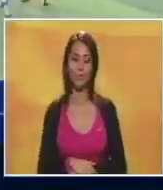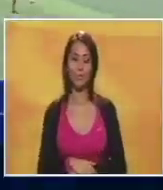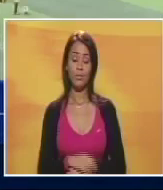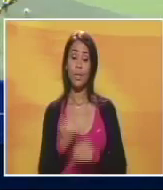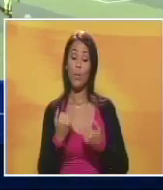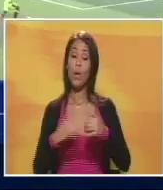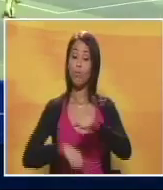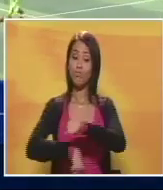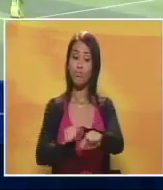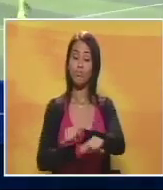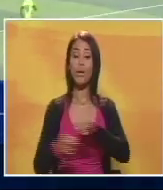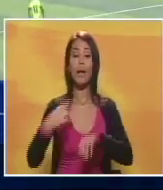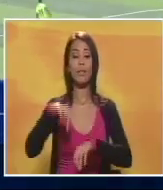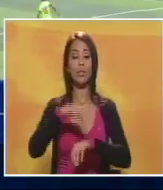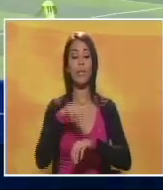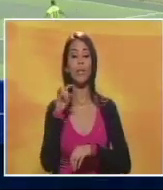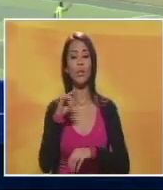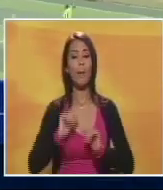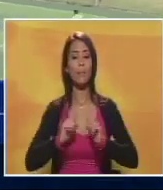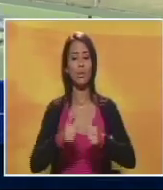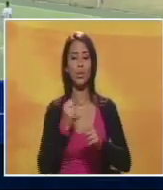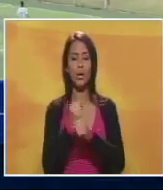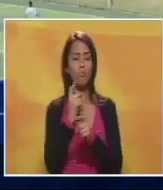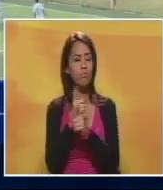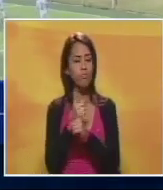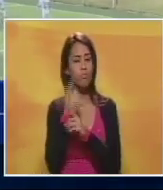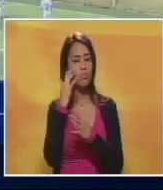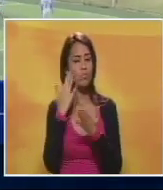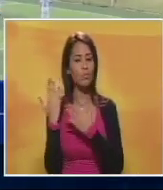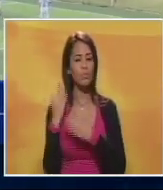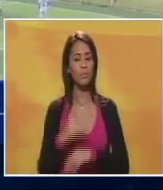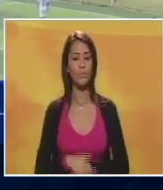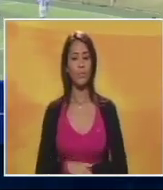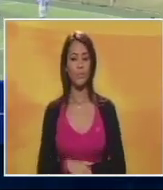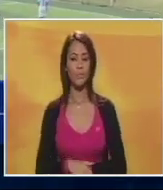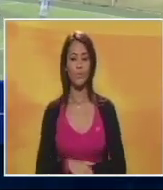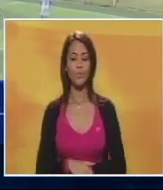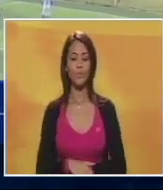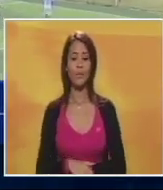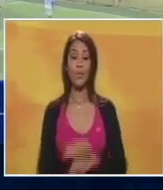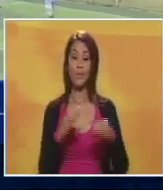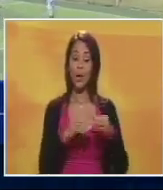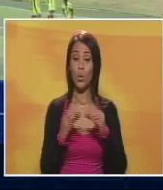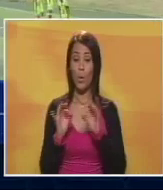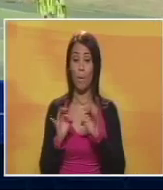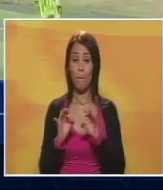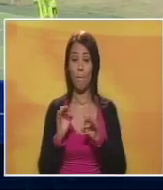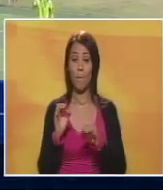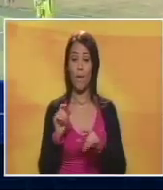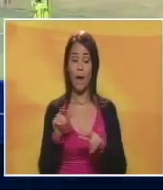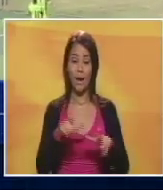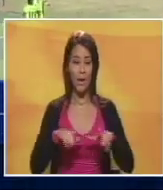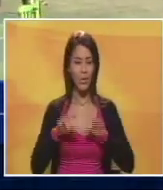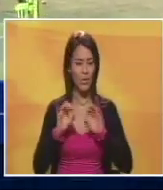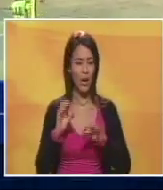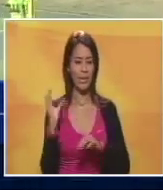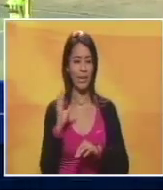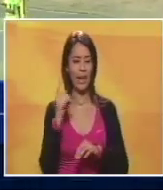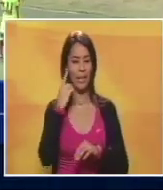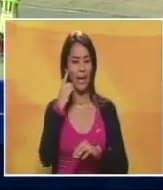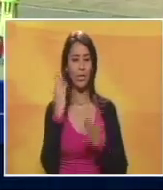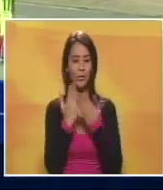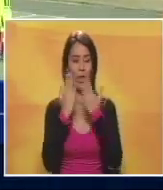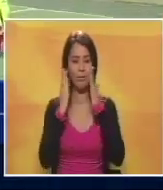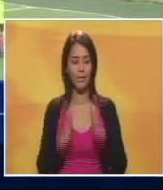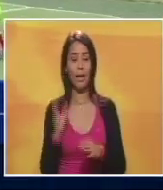Pasamos al fútbol nacional porque este lunes comenzó la jornada 10 del torneo Apertura de la Liga FUTB. En la capital de la República, Estudiantes de